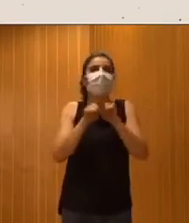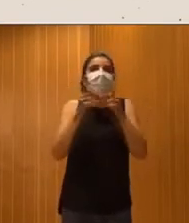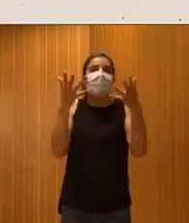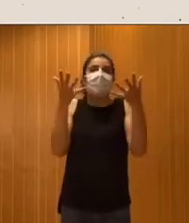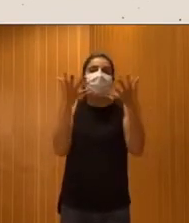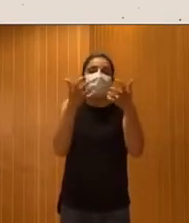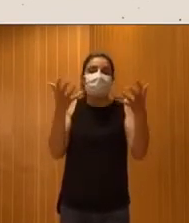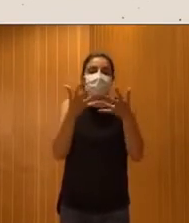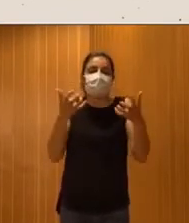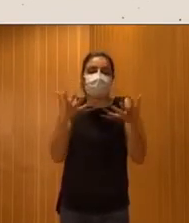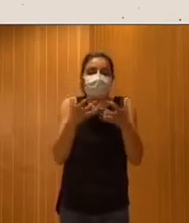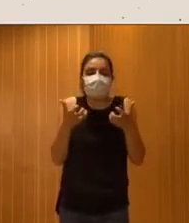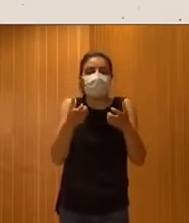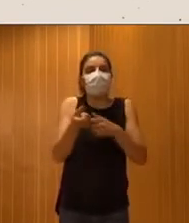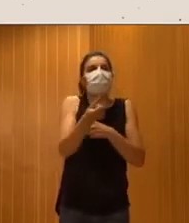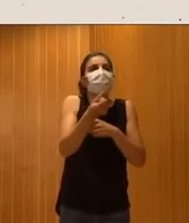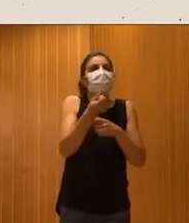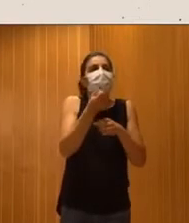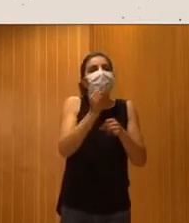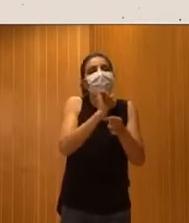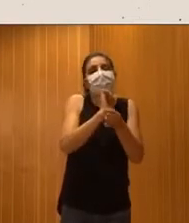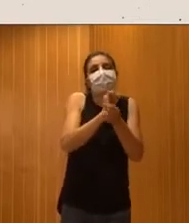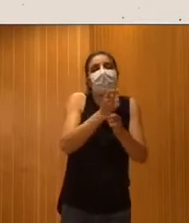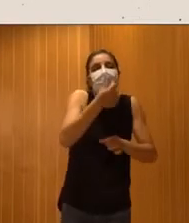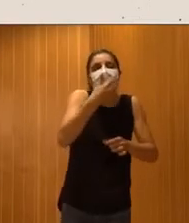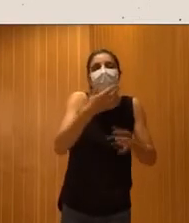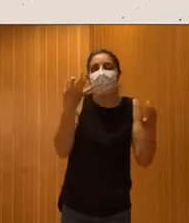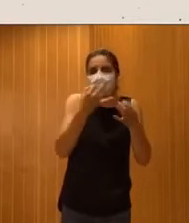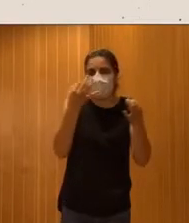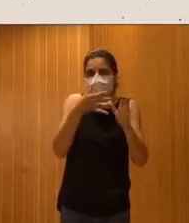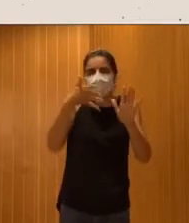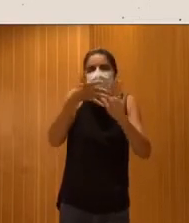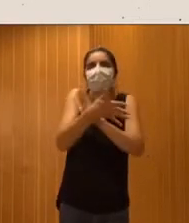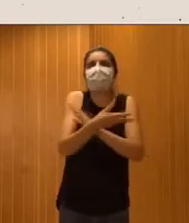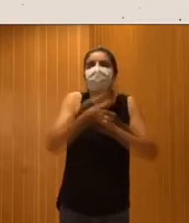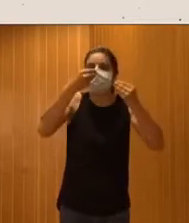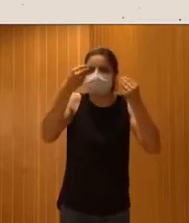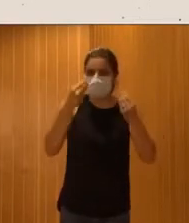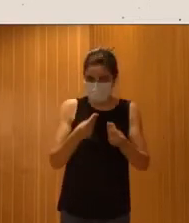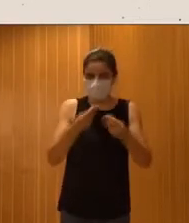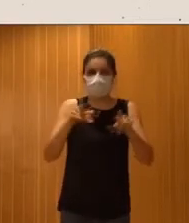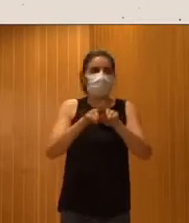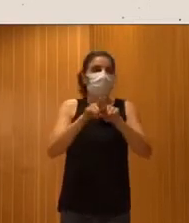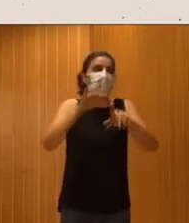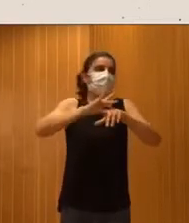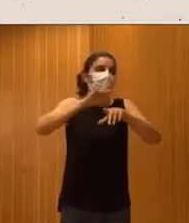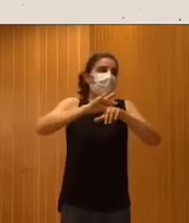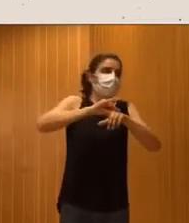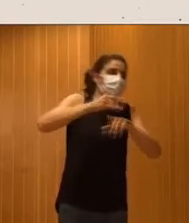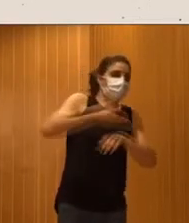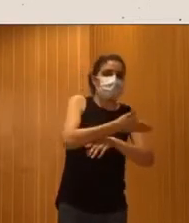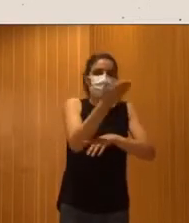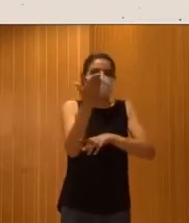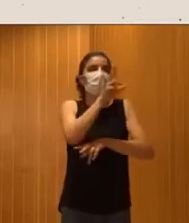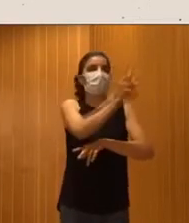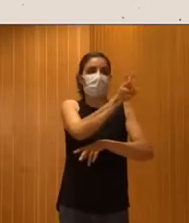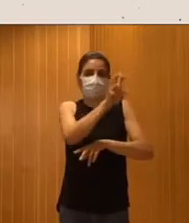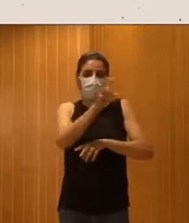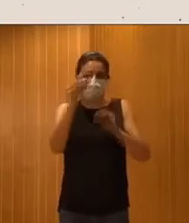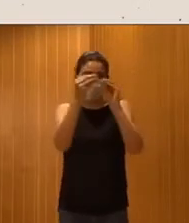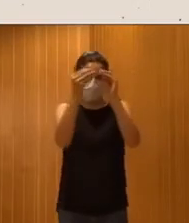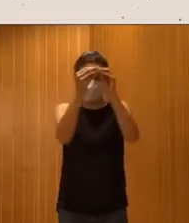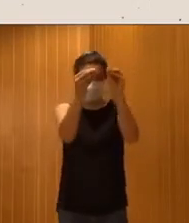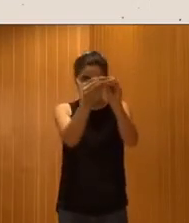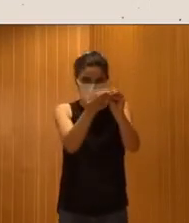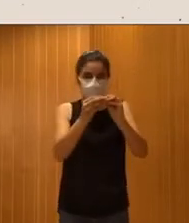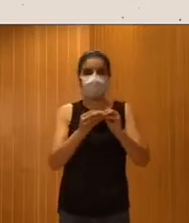definición de sujeción química con la que todos los médicos pudieran vivir a gusto, y organizamos